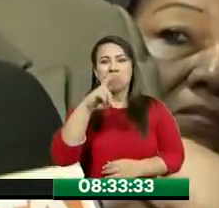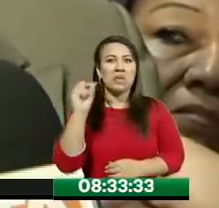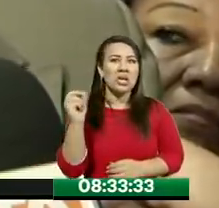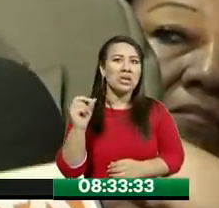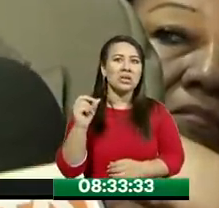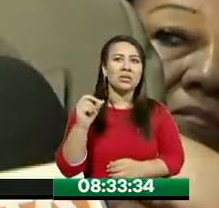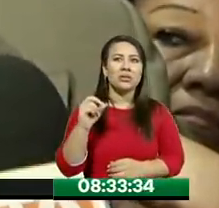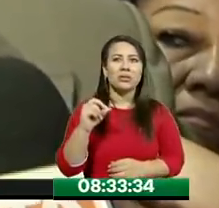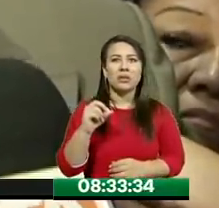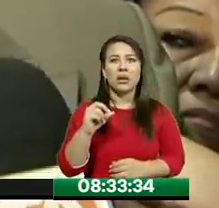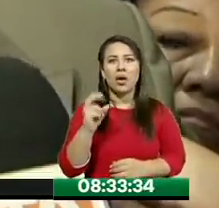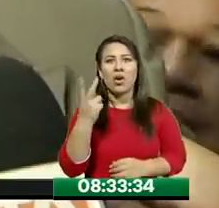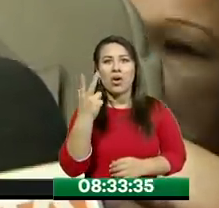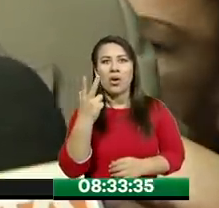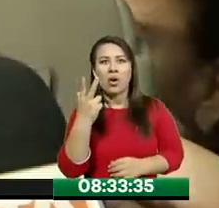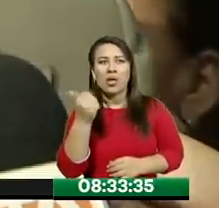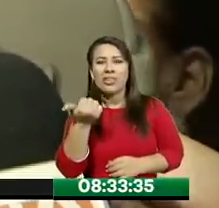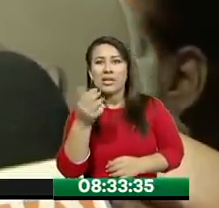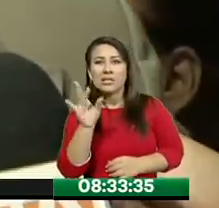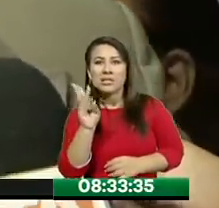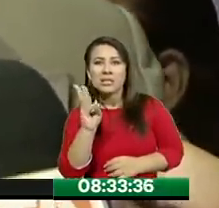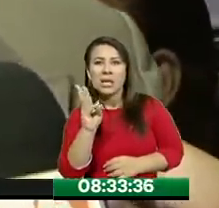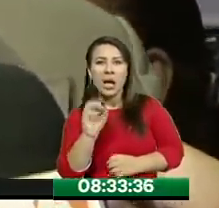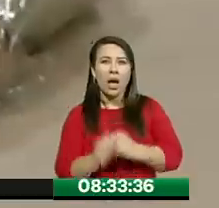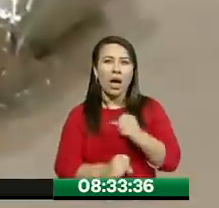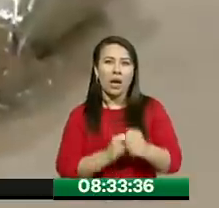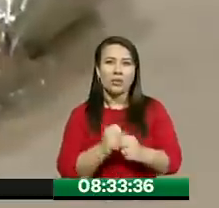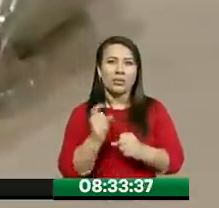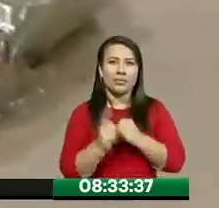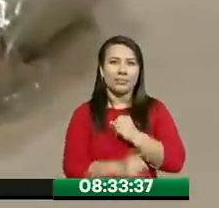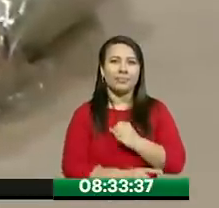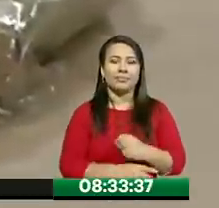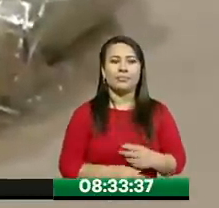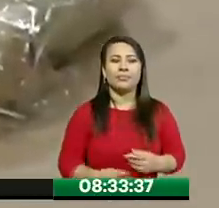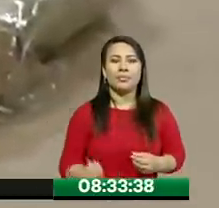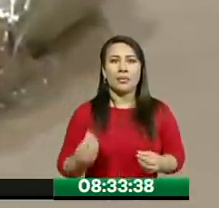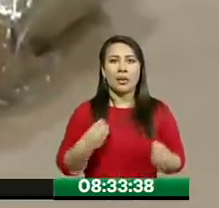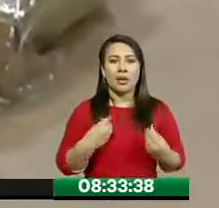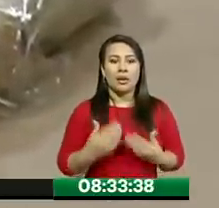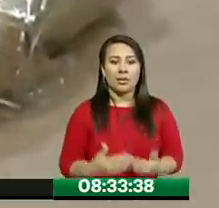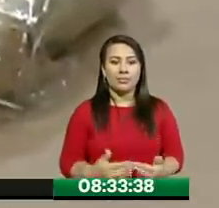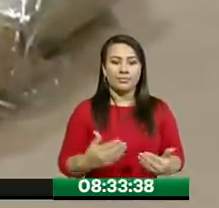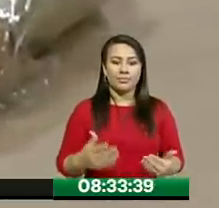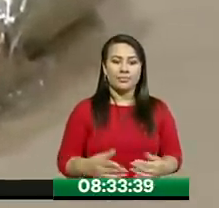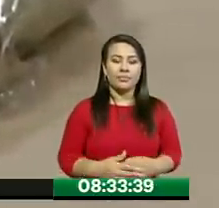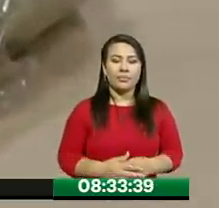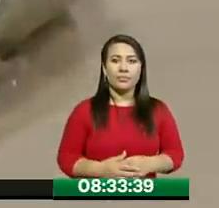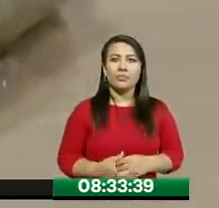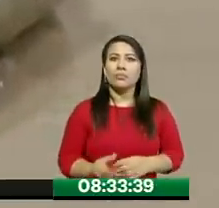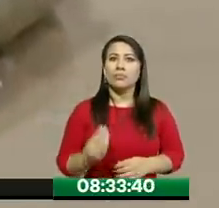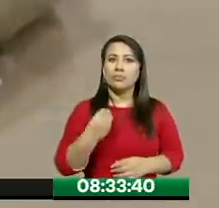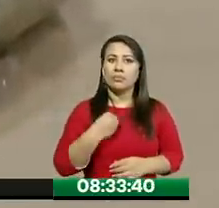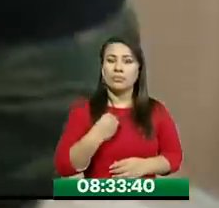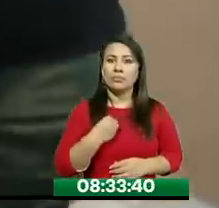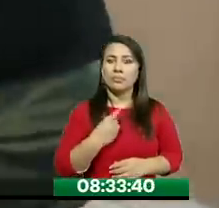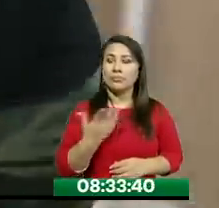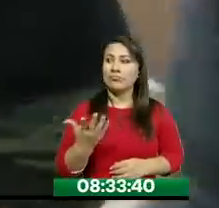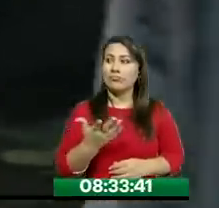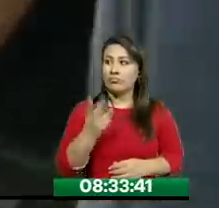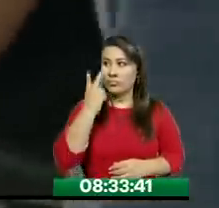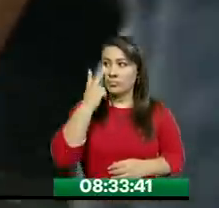este momento con alguno de los conductores que están llegando a este sector del norte de Guayaquil,